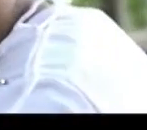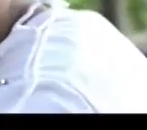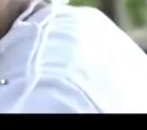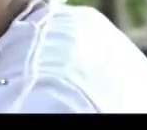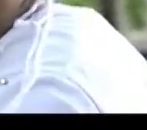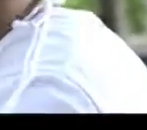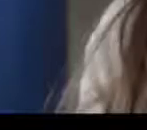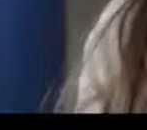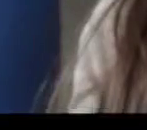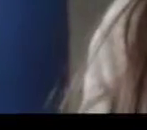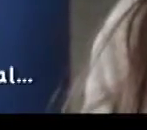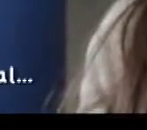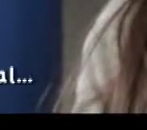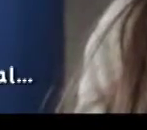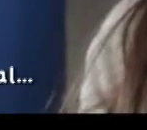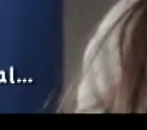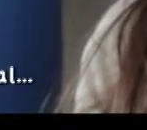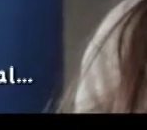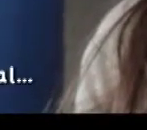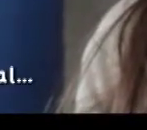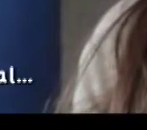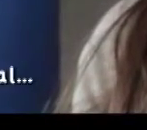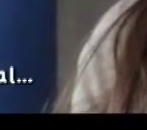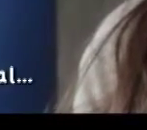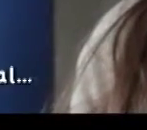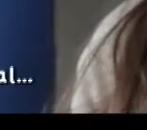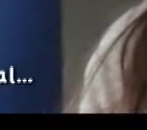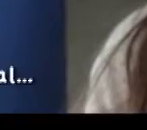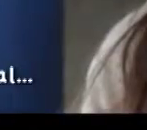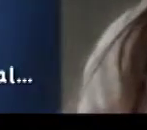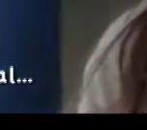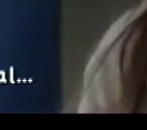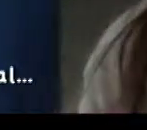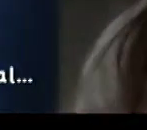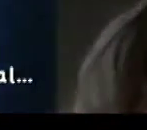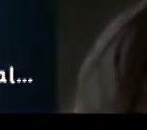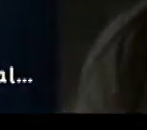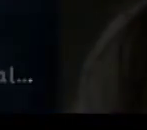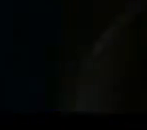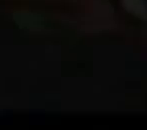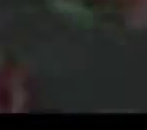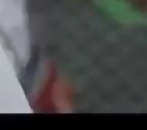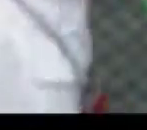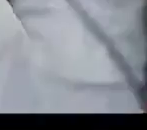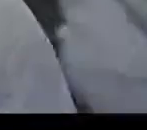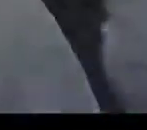somos iguales. Porque cada uno es diferente, pero al final todo el mundo es igual.